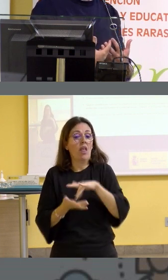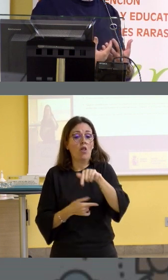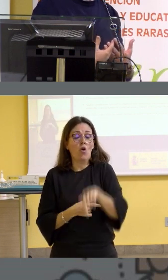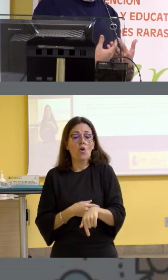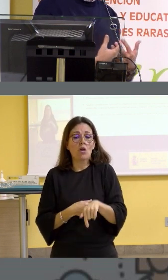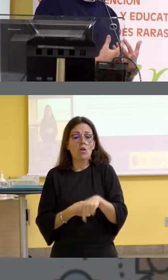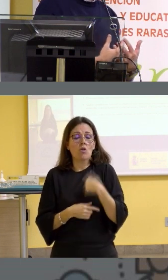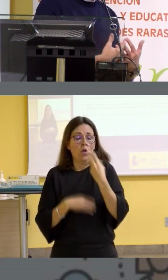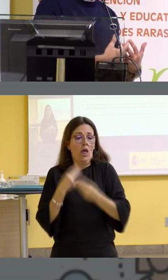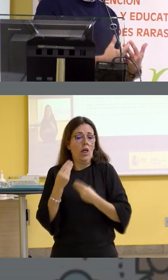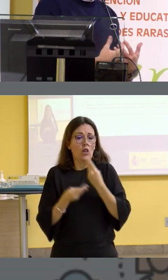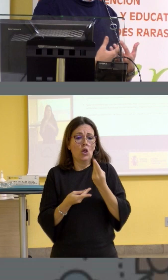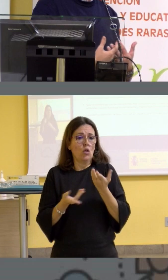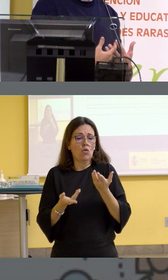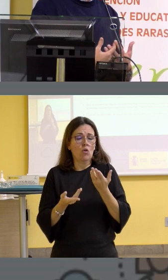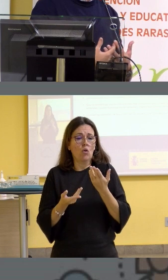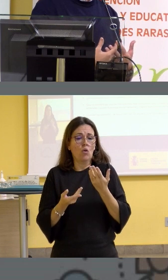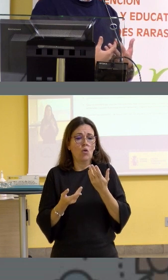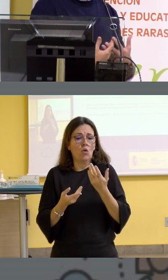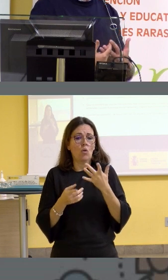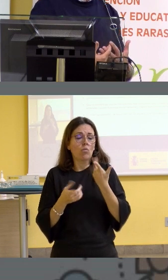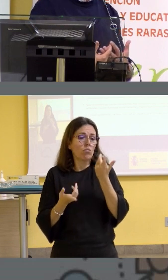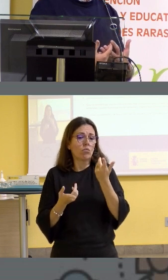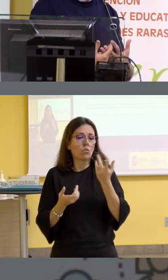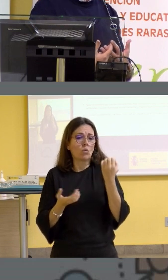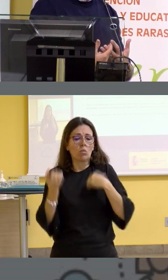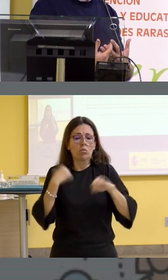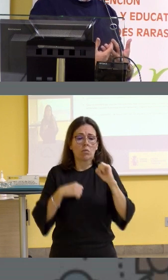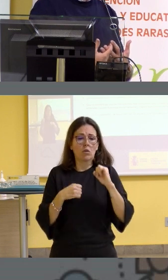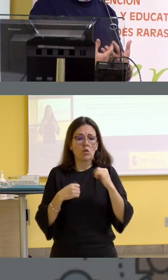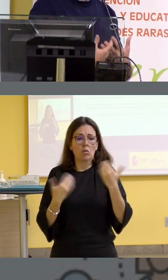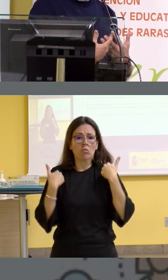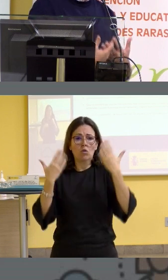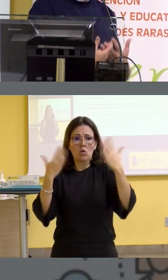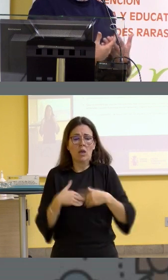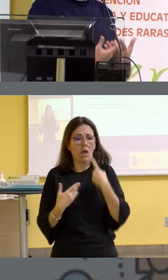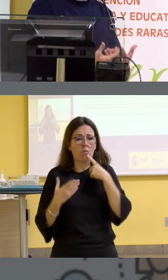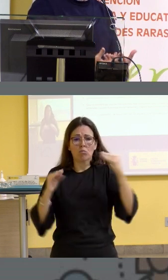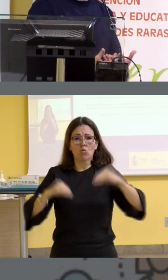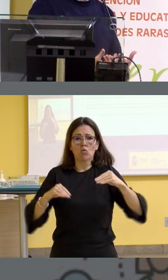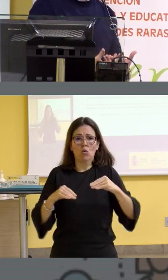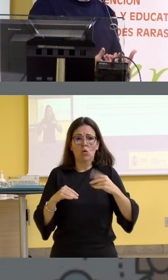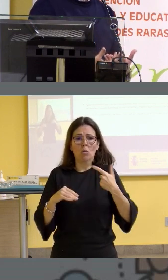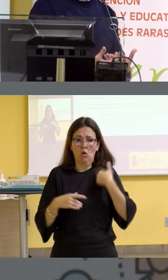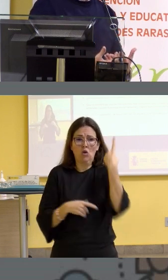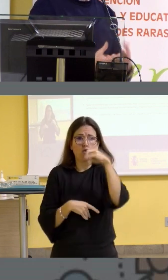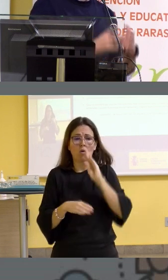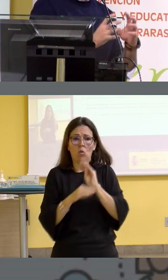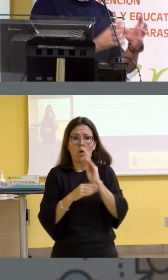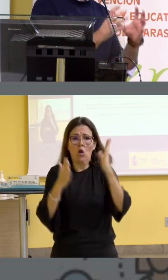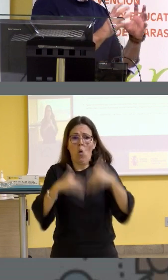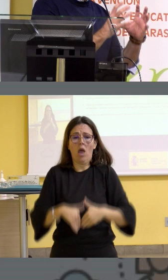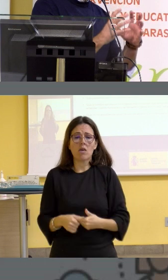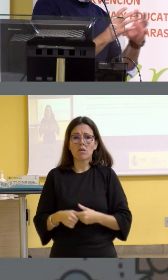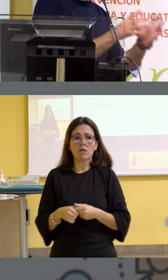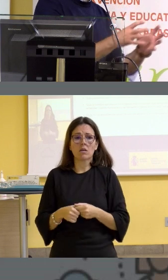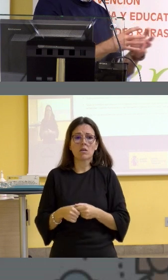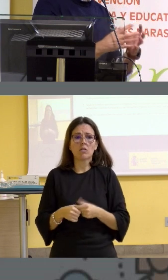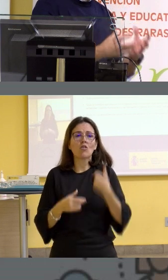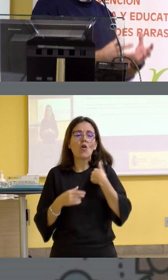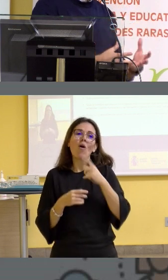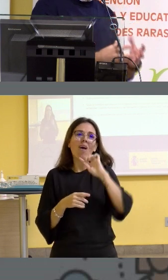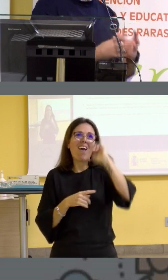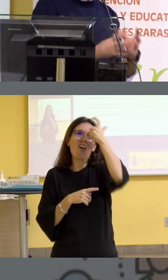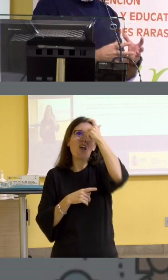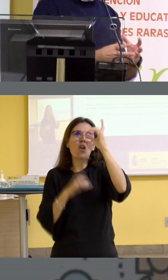acto entre lo irresponsable y absurdo, porque no lo podemos curar. El concepto voy a